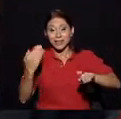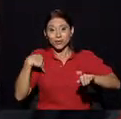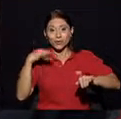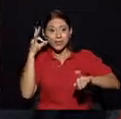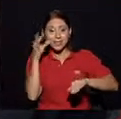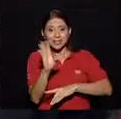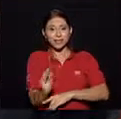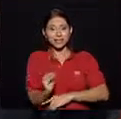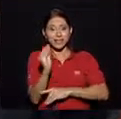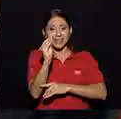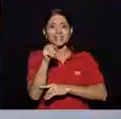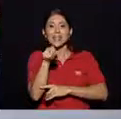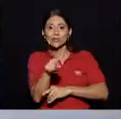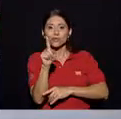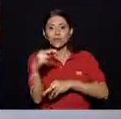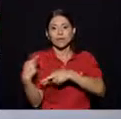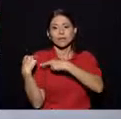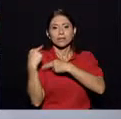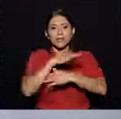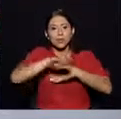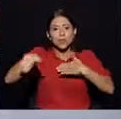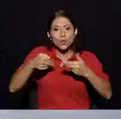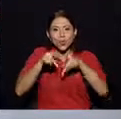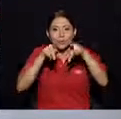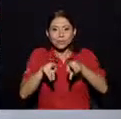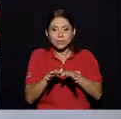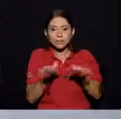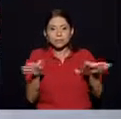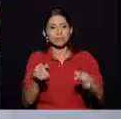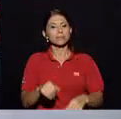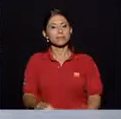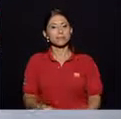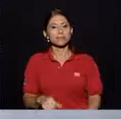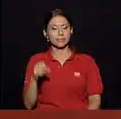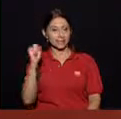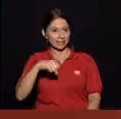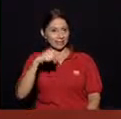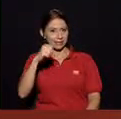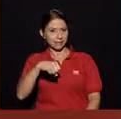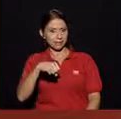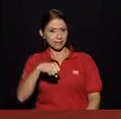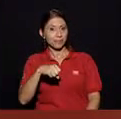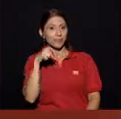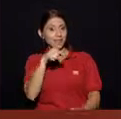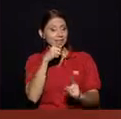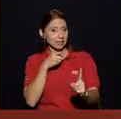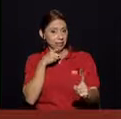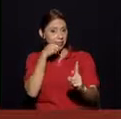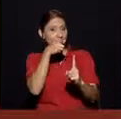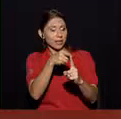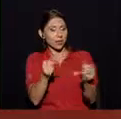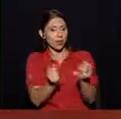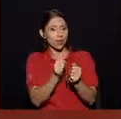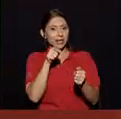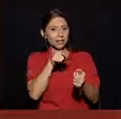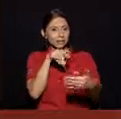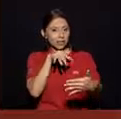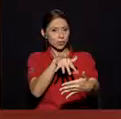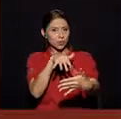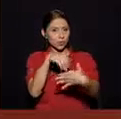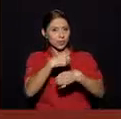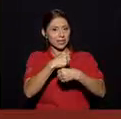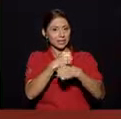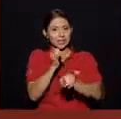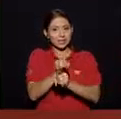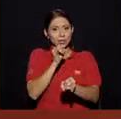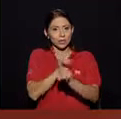todas. Sí, y precisamente eso es un poco, como ustedes decían, el objetivo que se perseguía con estos estudios que realizó